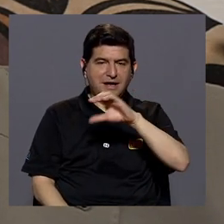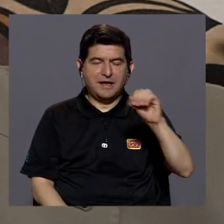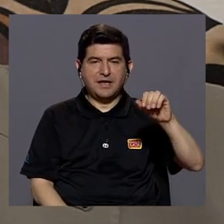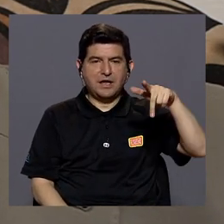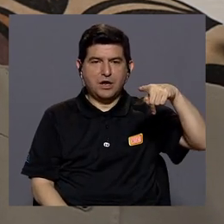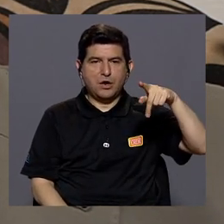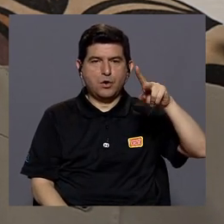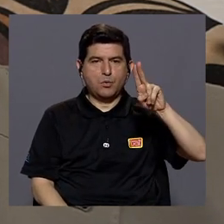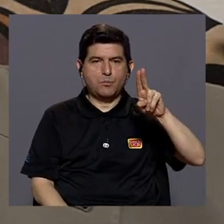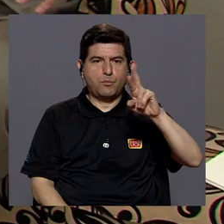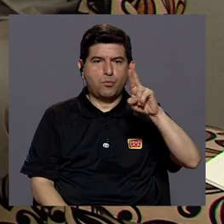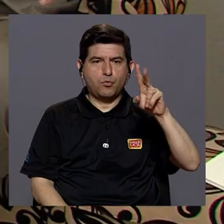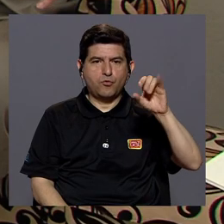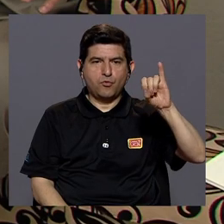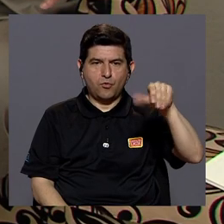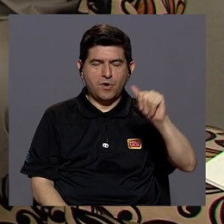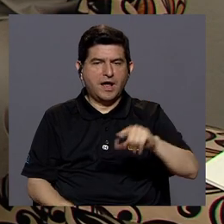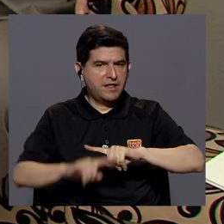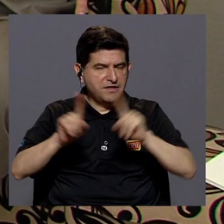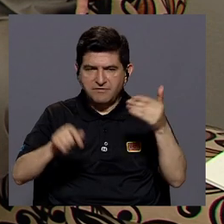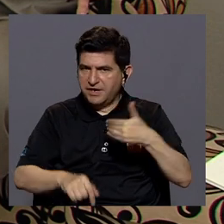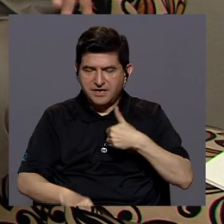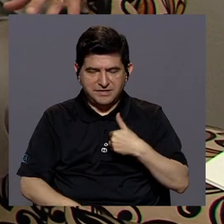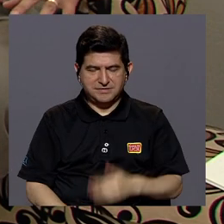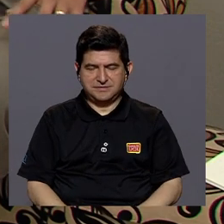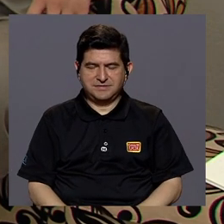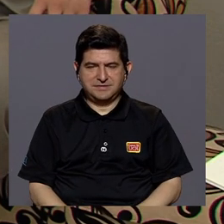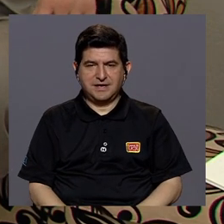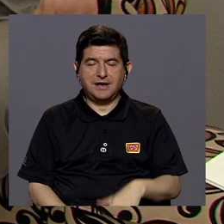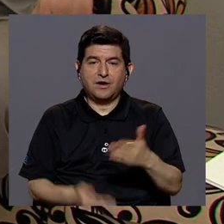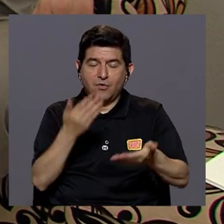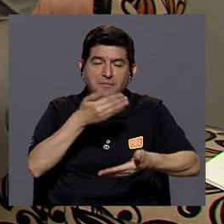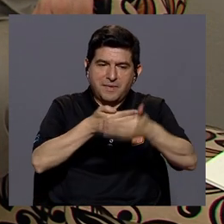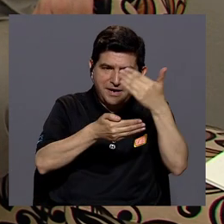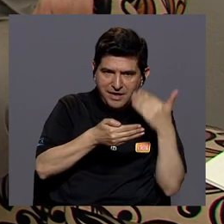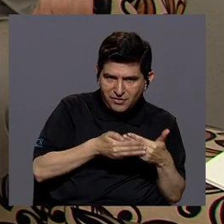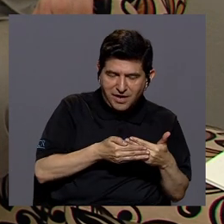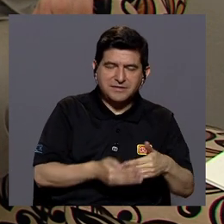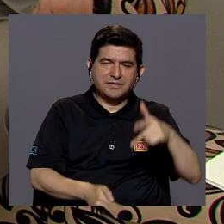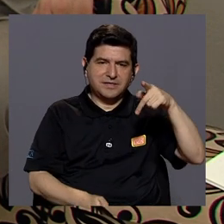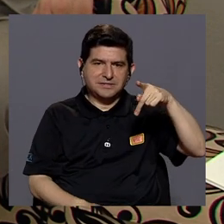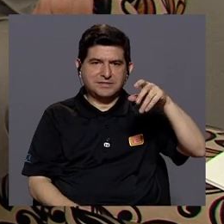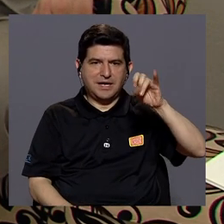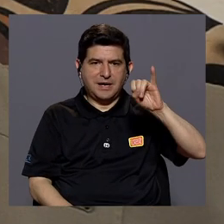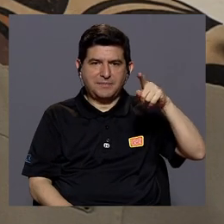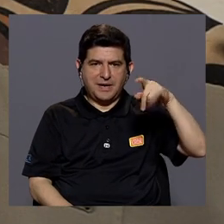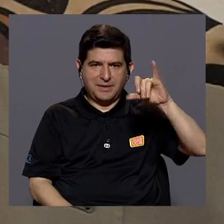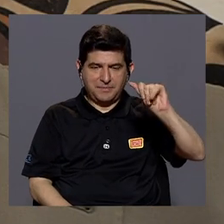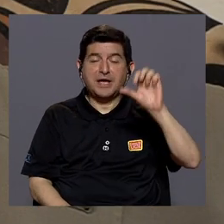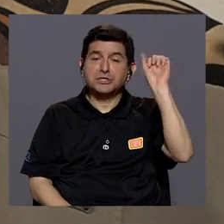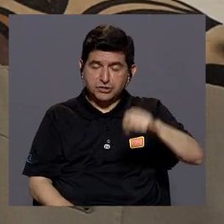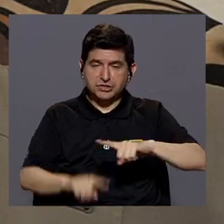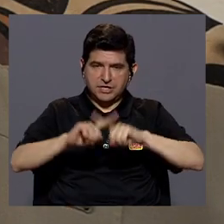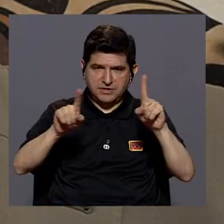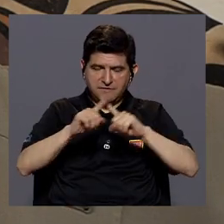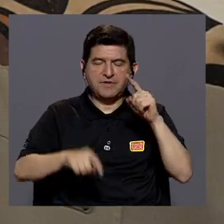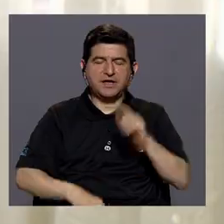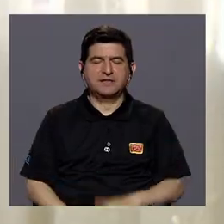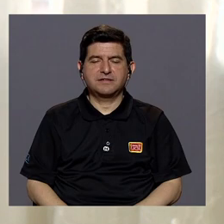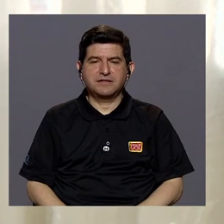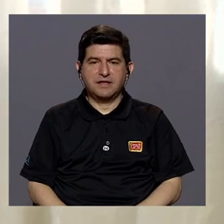en caso particular, la Purruja, a diferencia de la Piapia, sí tenía una gran diferencia, que era, sí, era de un corte más crítico.